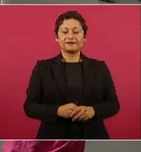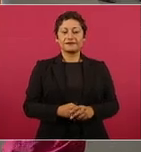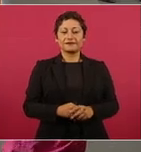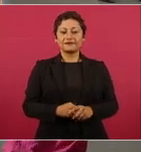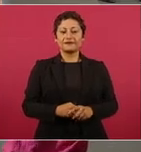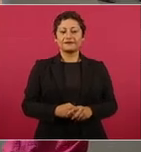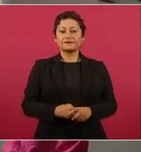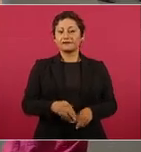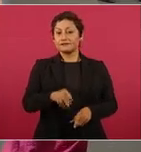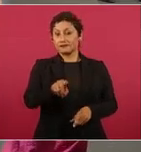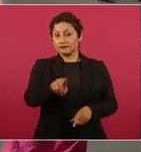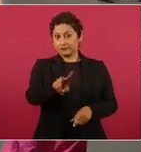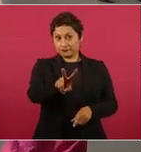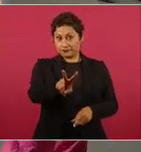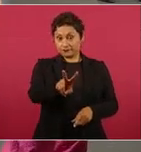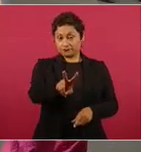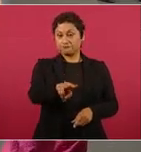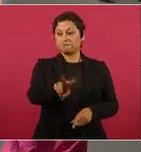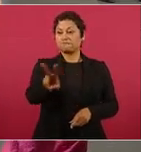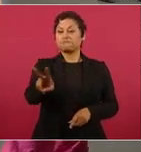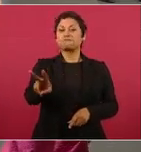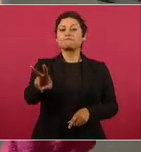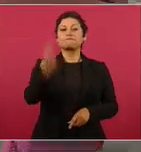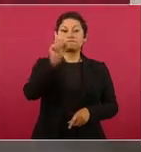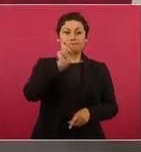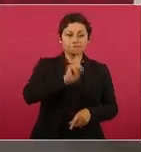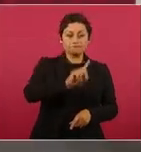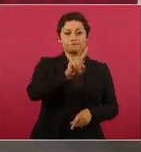Ustedes dos, dos mujeres, dos hombres.